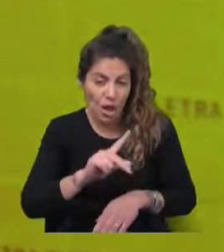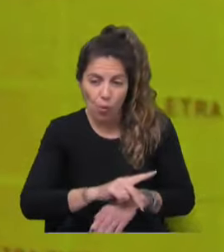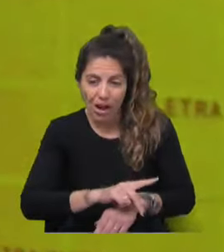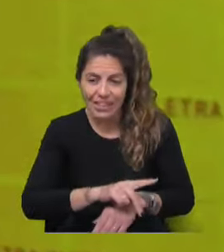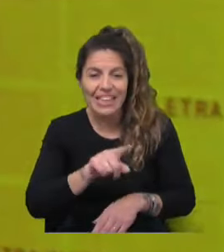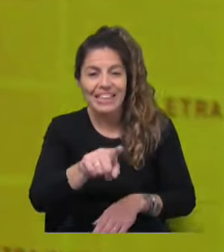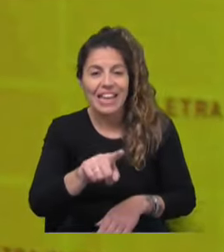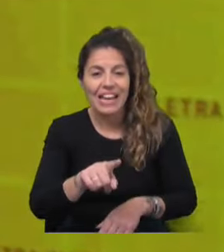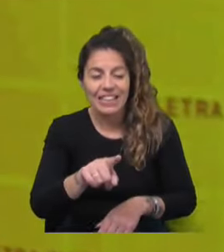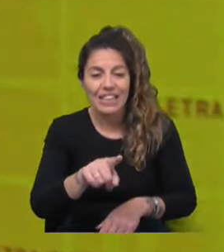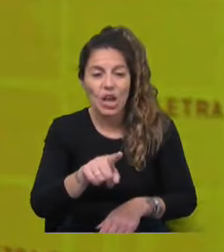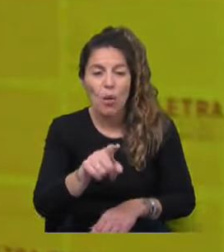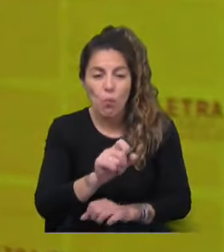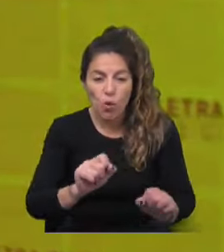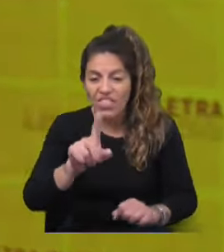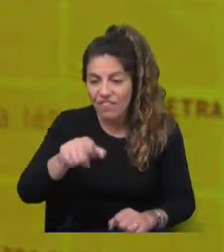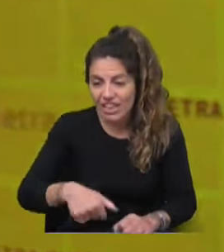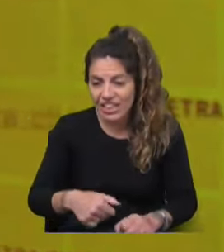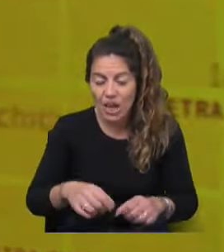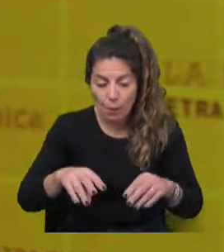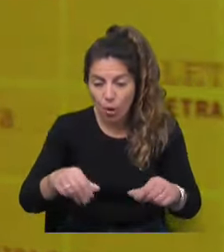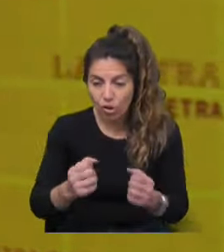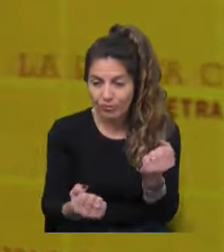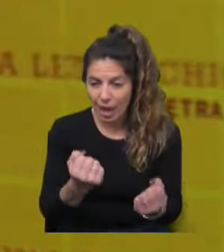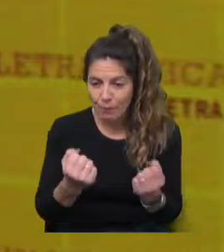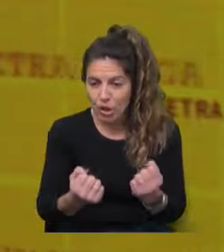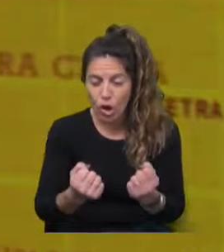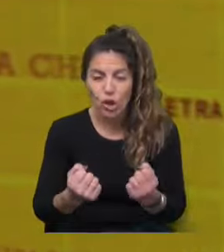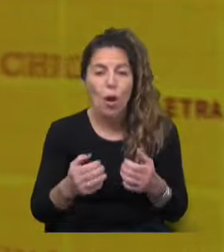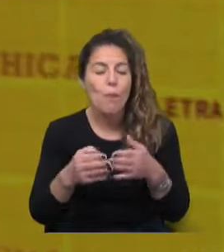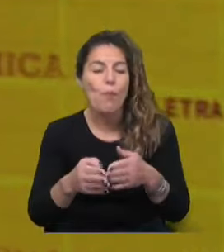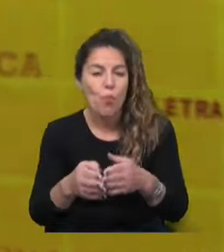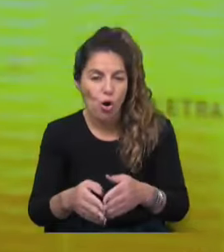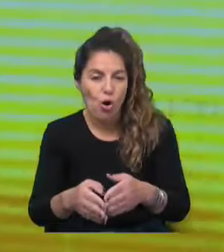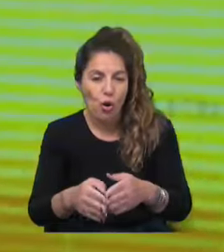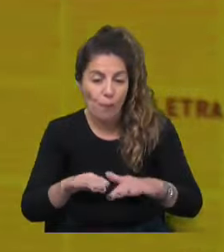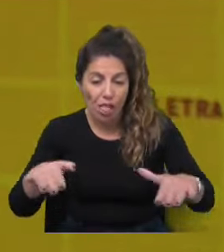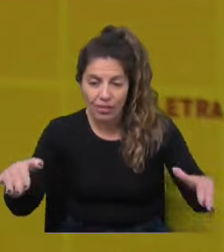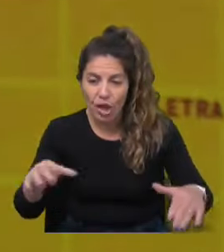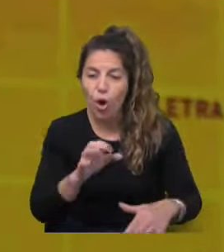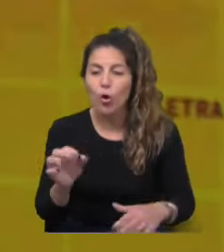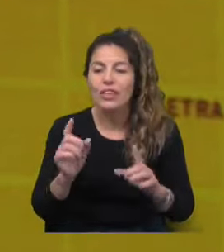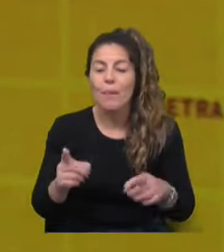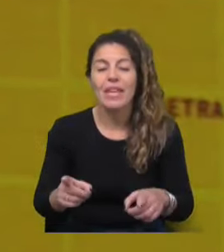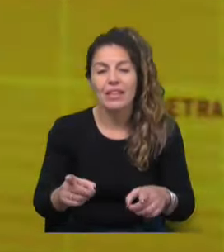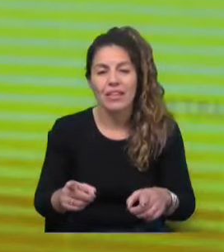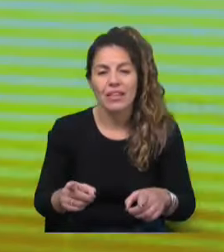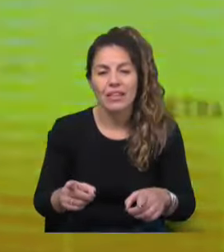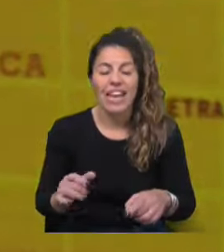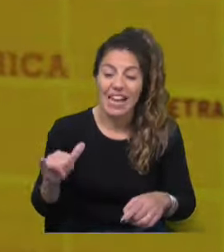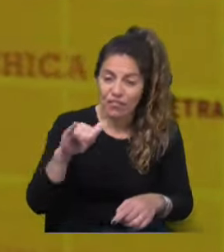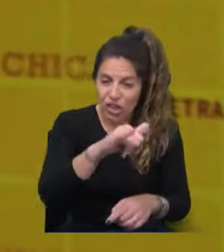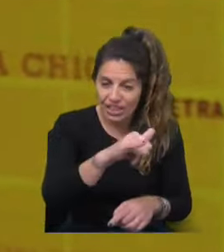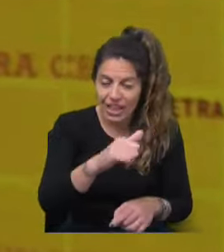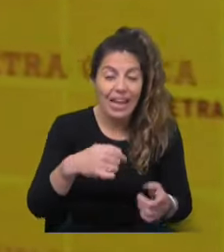como contaba Lucas, puede venir vía terrestre, vía fluvial en barcazas por la hidrovía, o también muchas veces en